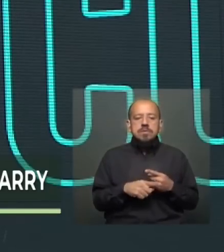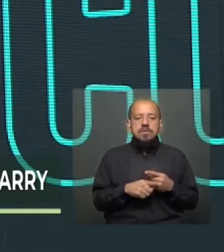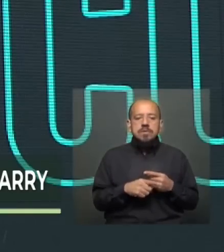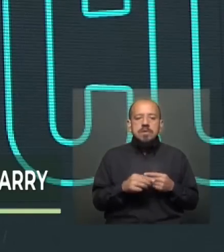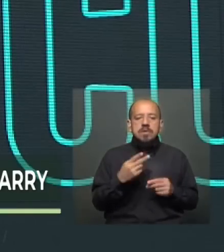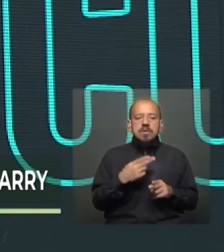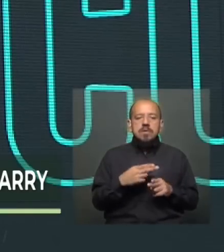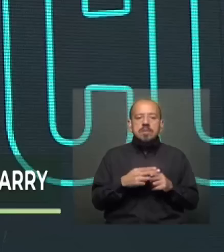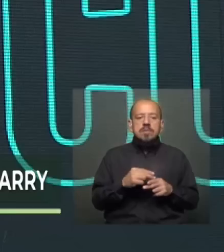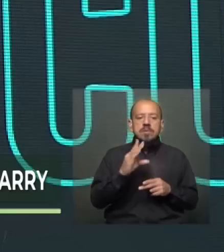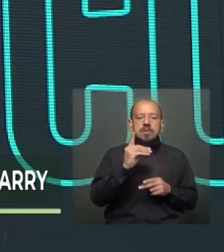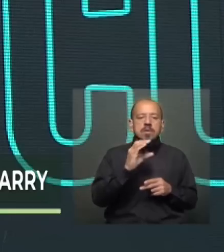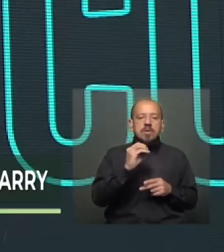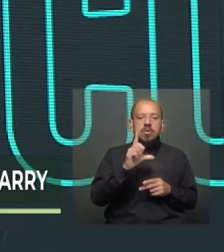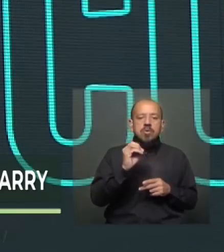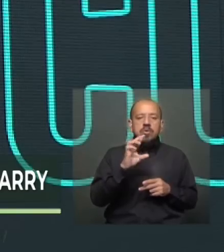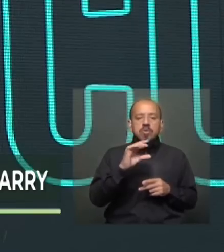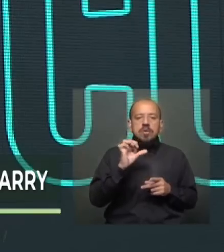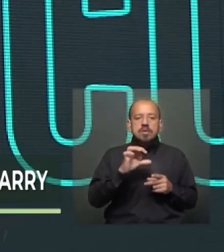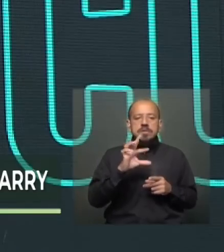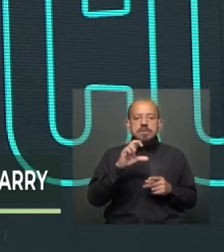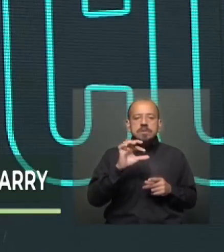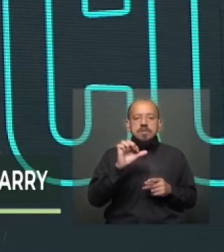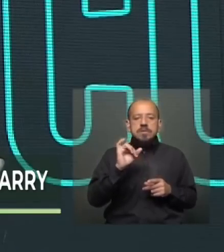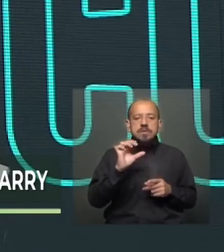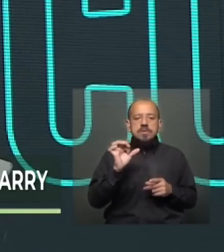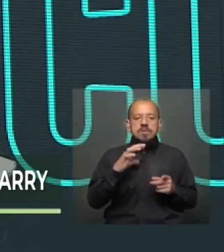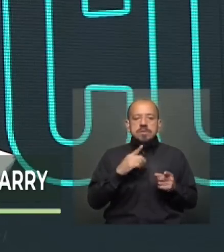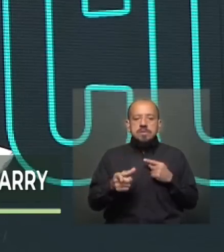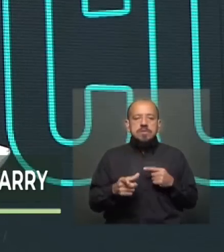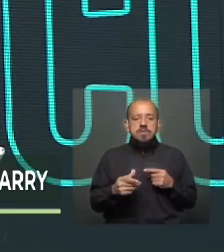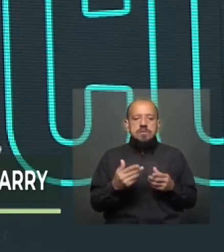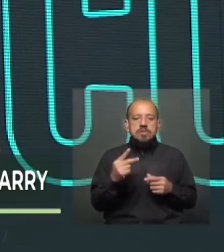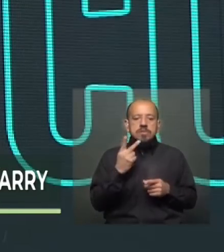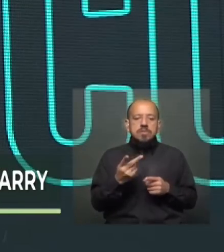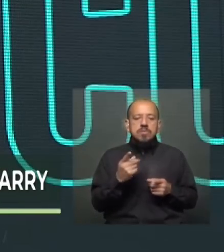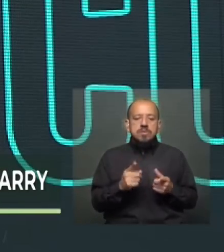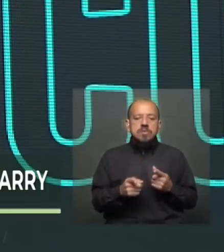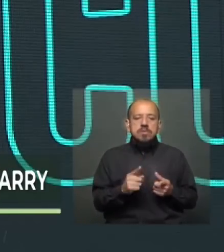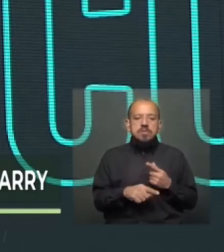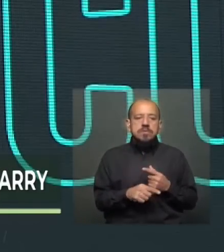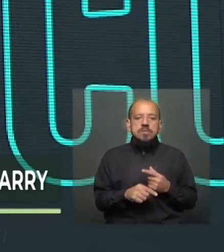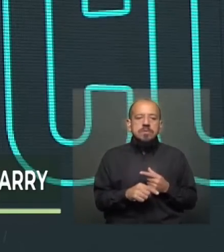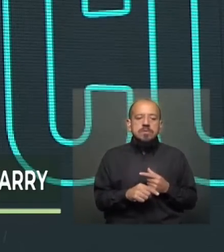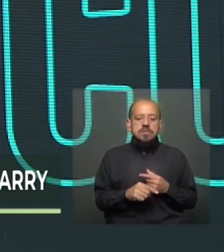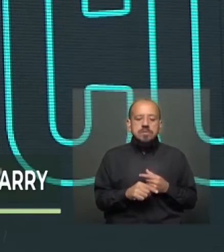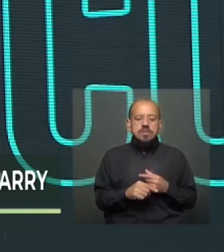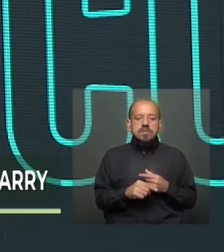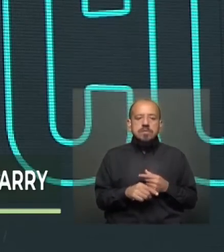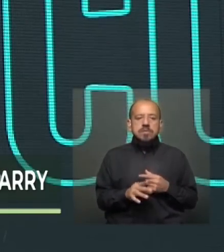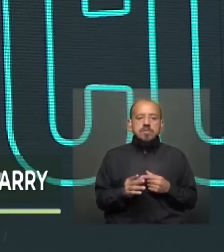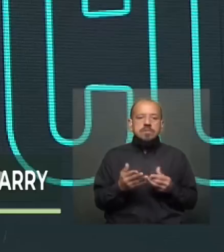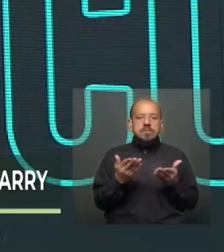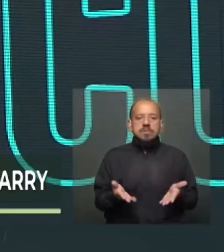algún lugar que se llama dolores Reyes su primera novela se llama cometierra y Acá hay un adelanto de su segunda novela miseria come tierra es